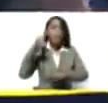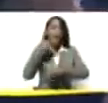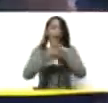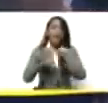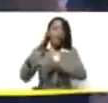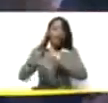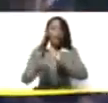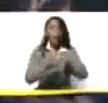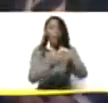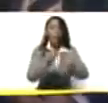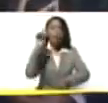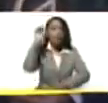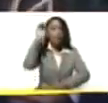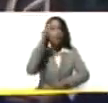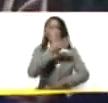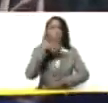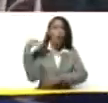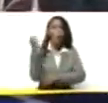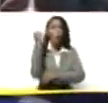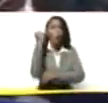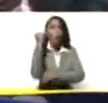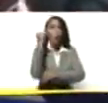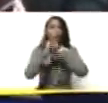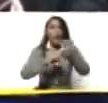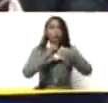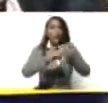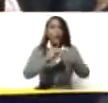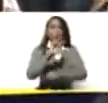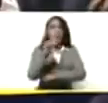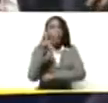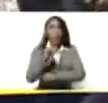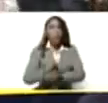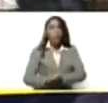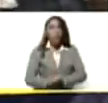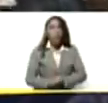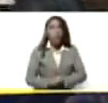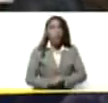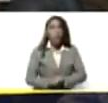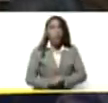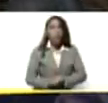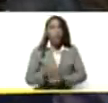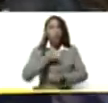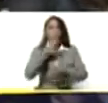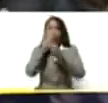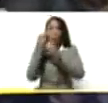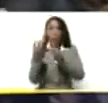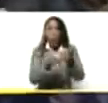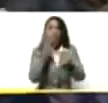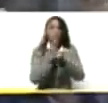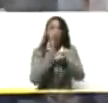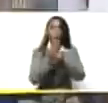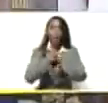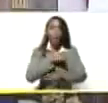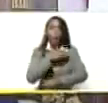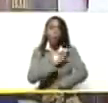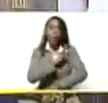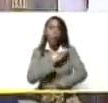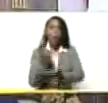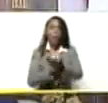del futuro del siglo 21 los invitados siempre son nuestros hermanos y